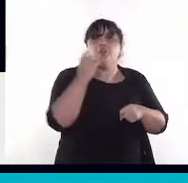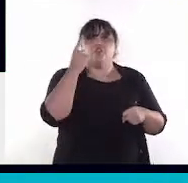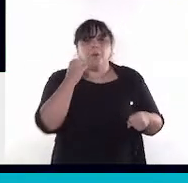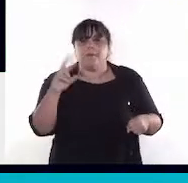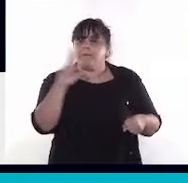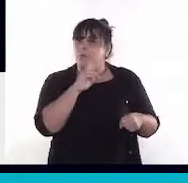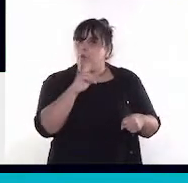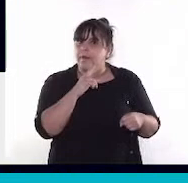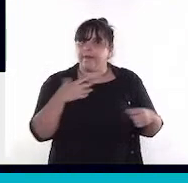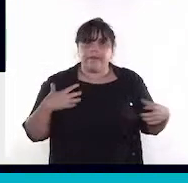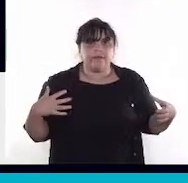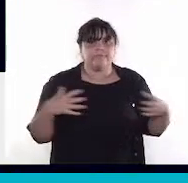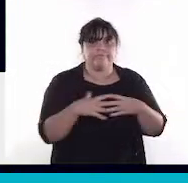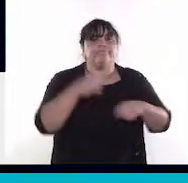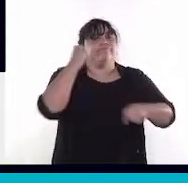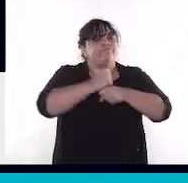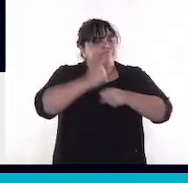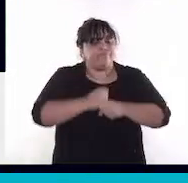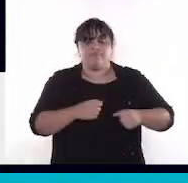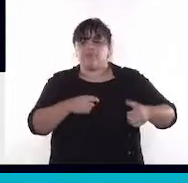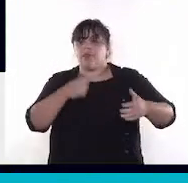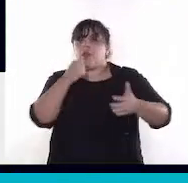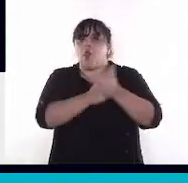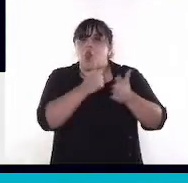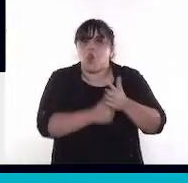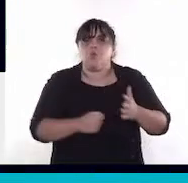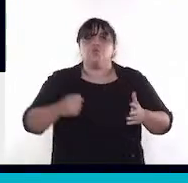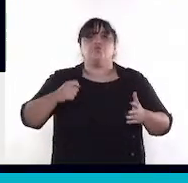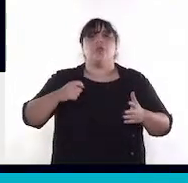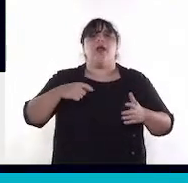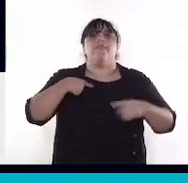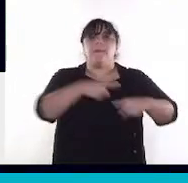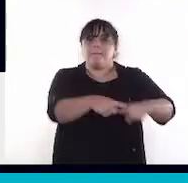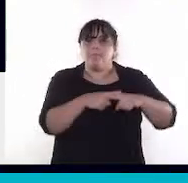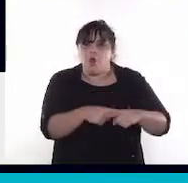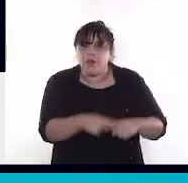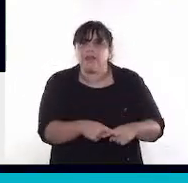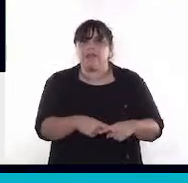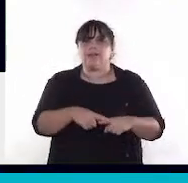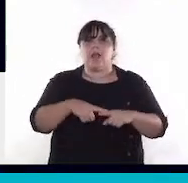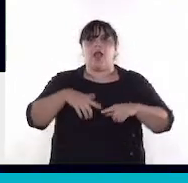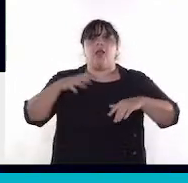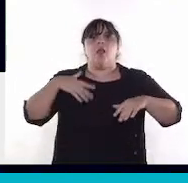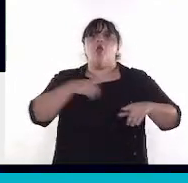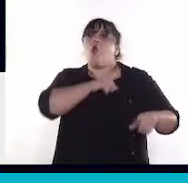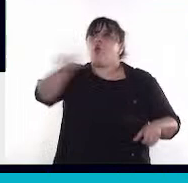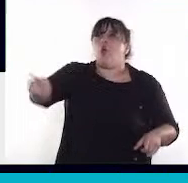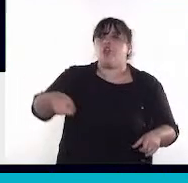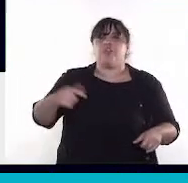mujeres en la militancia, en la defensa ideológica, en las luchas contra la dictadura, que ha